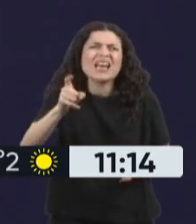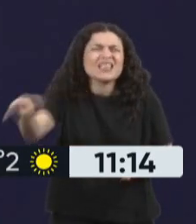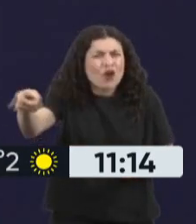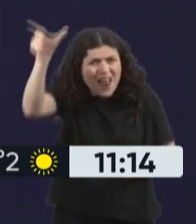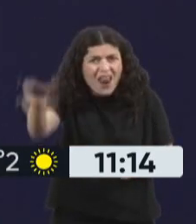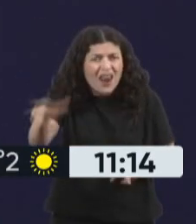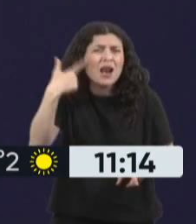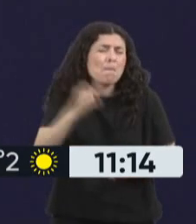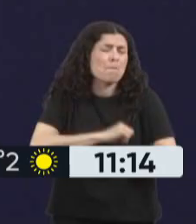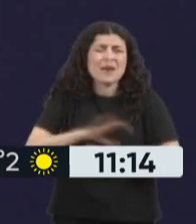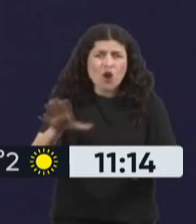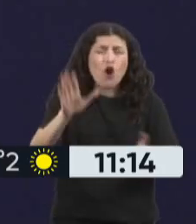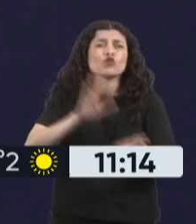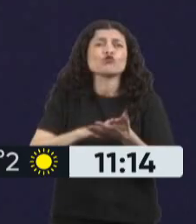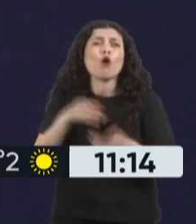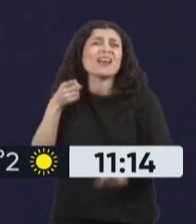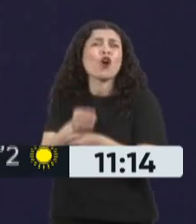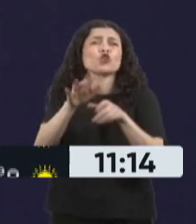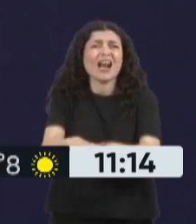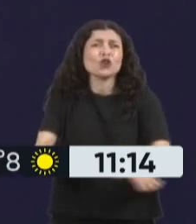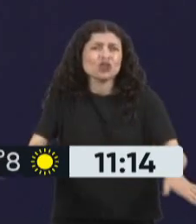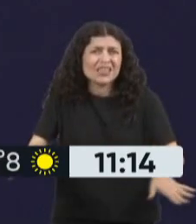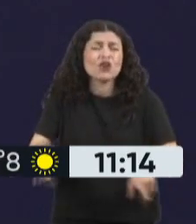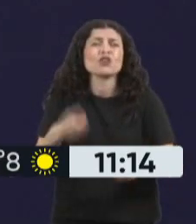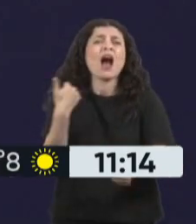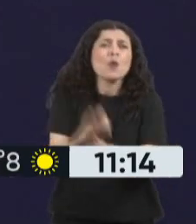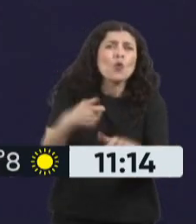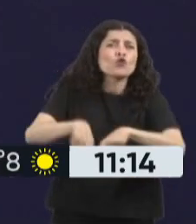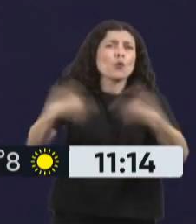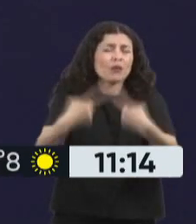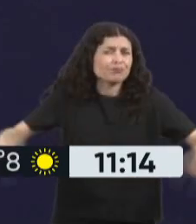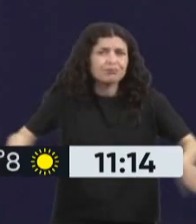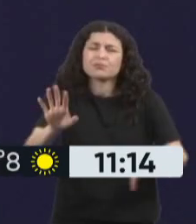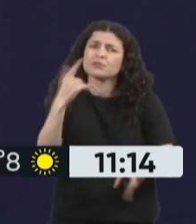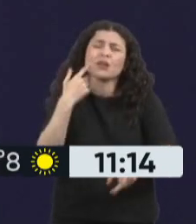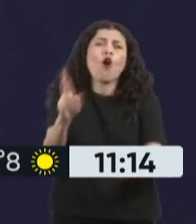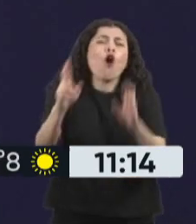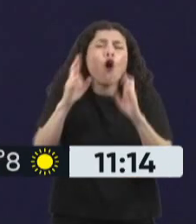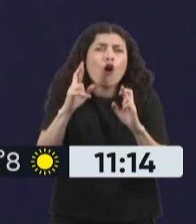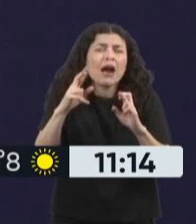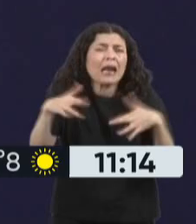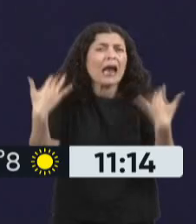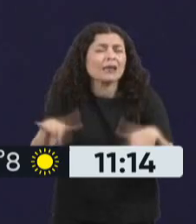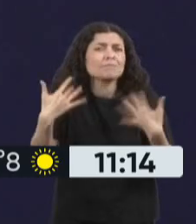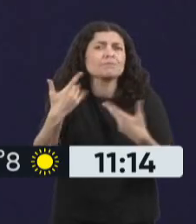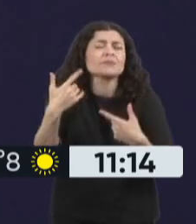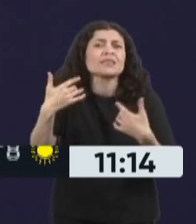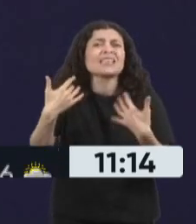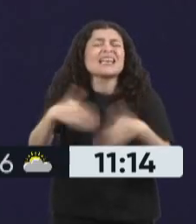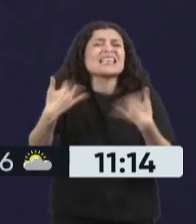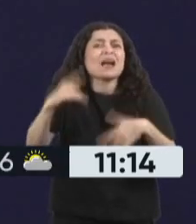lo acusa que pueda existir en el mundo. Así que procuramos su pronta